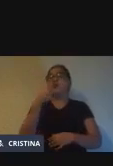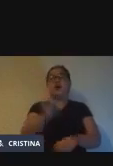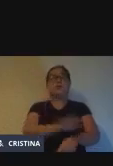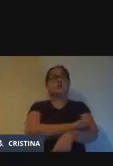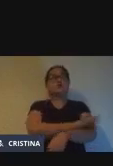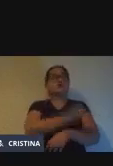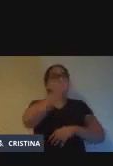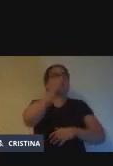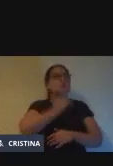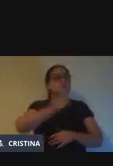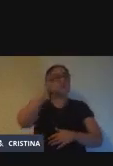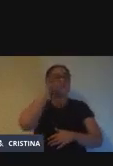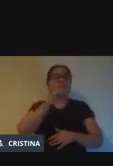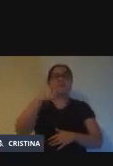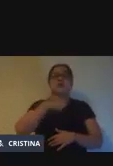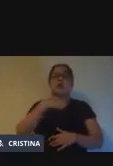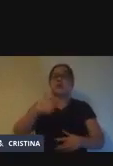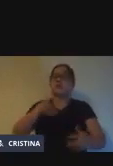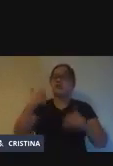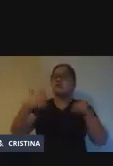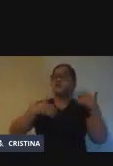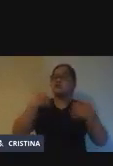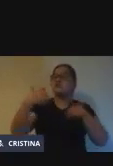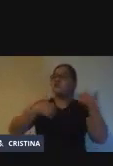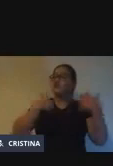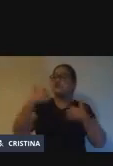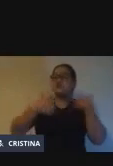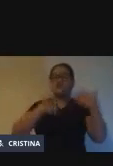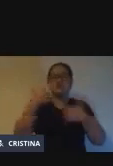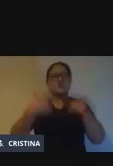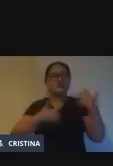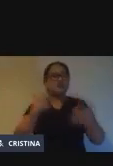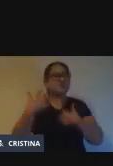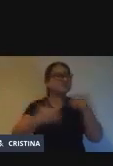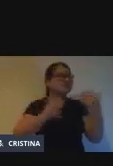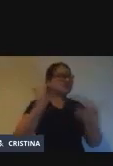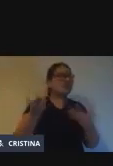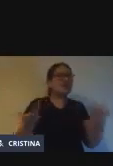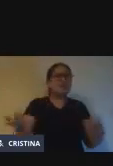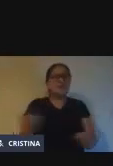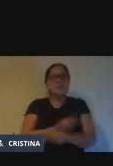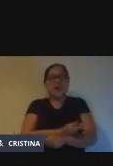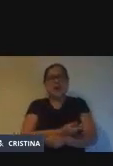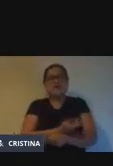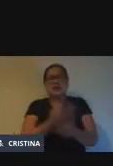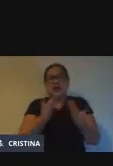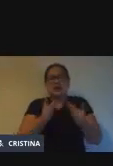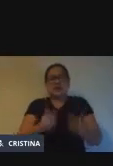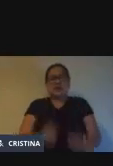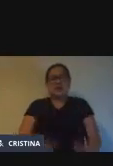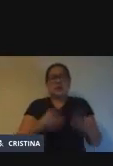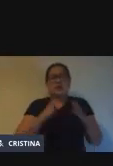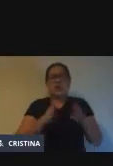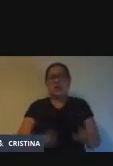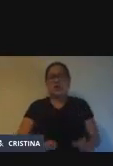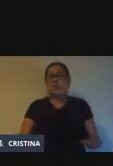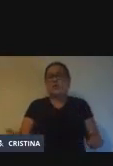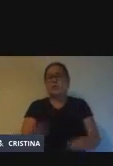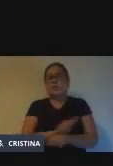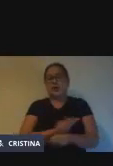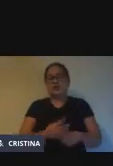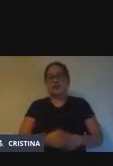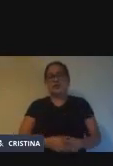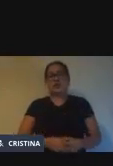en una situación de irritabilidad? Bueno, pues lo que te está manifestando maravillosamente tu cuerpo es que